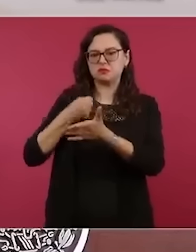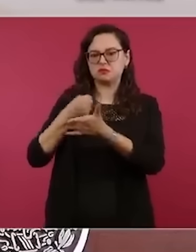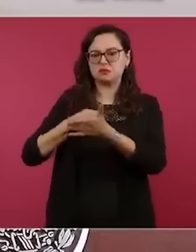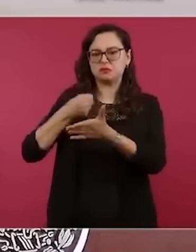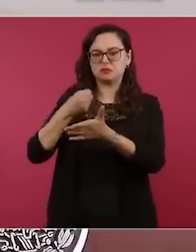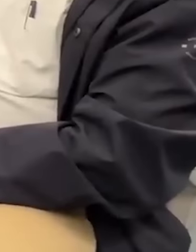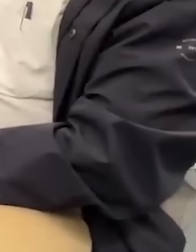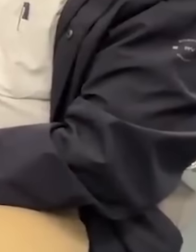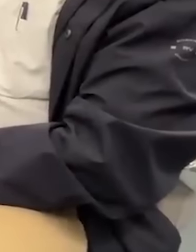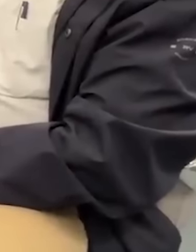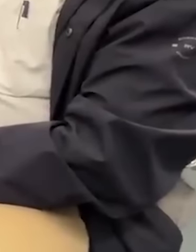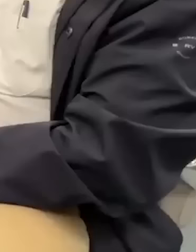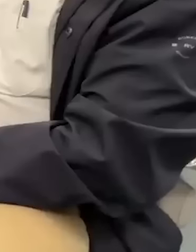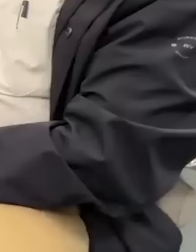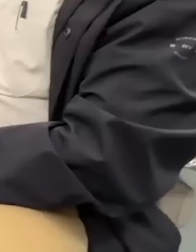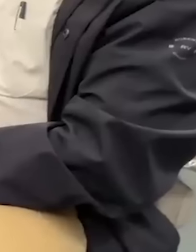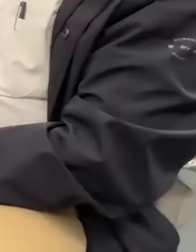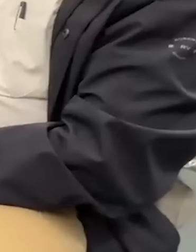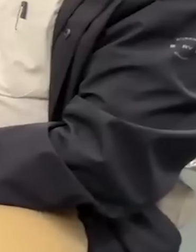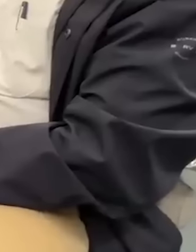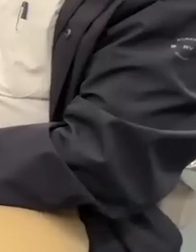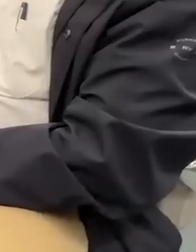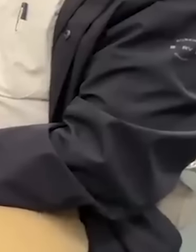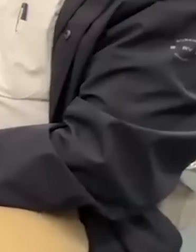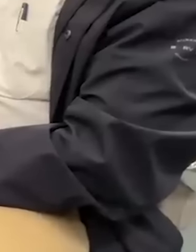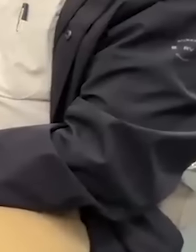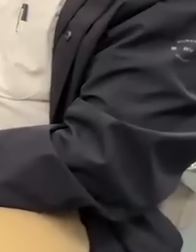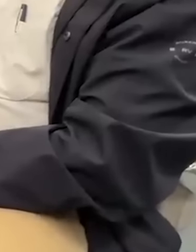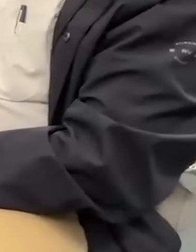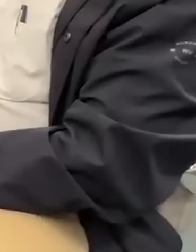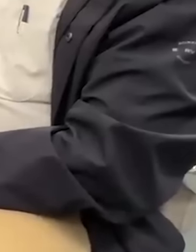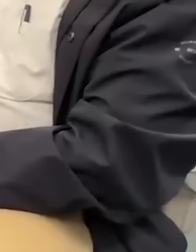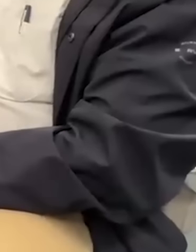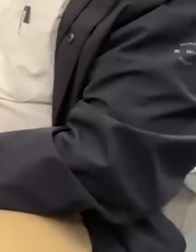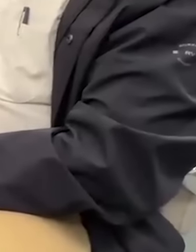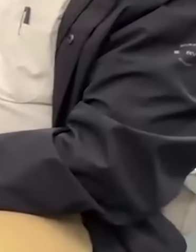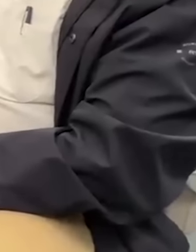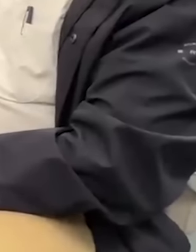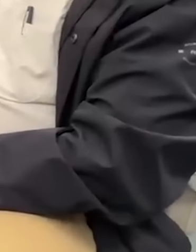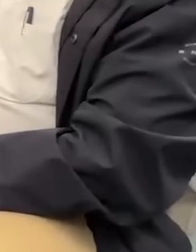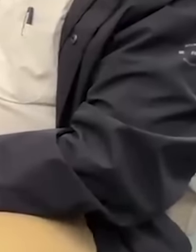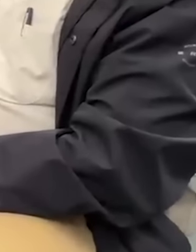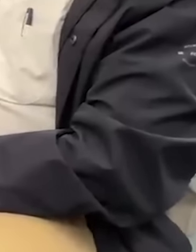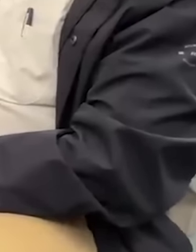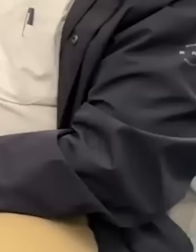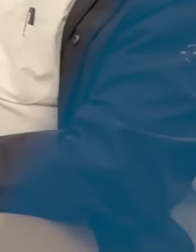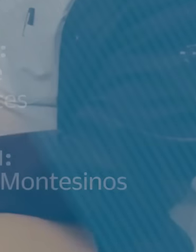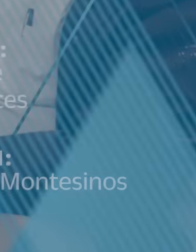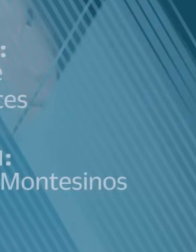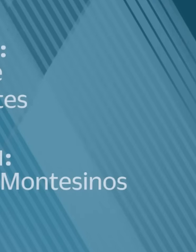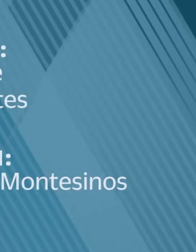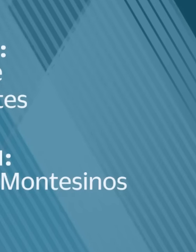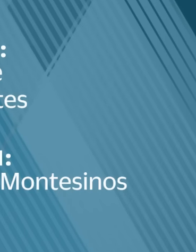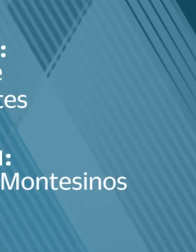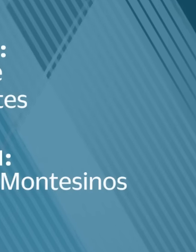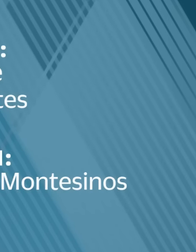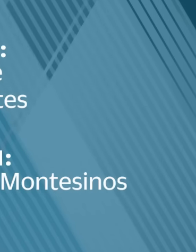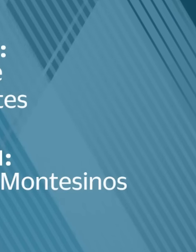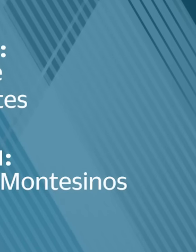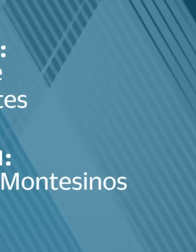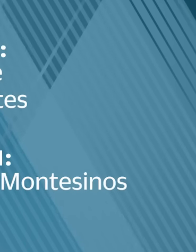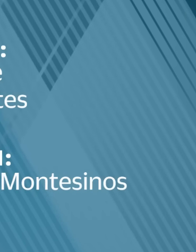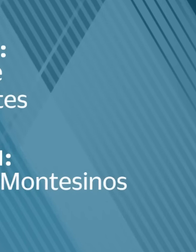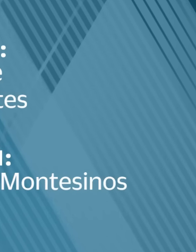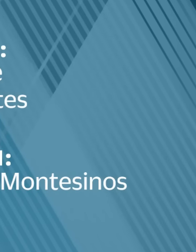proceden de Asia sabes por qué no tenemos el consumo de drogas que tienes en Estados Unidos porque tenemos costumbres tradiciones y no